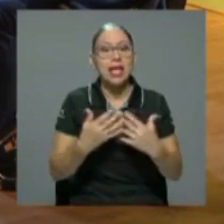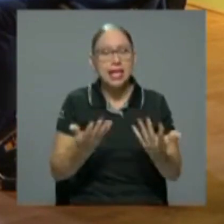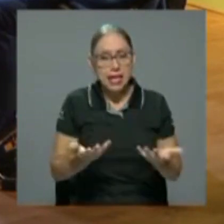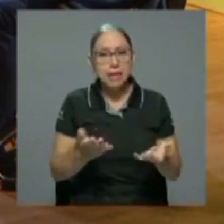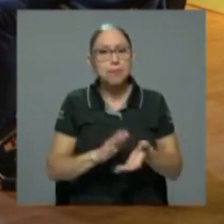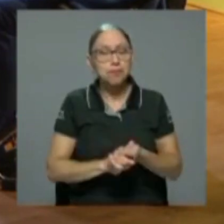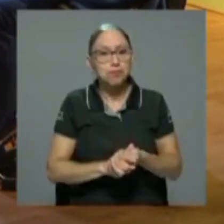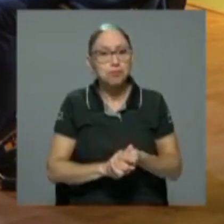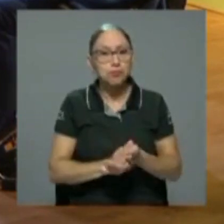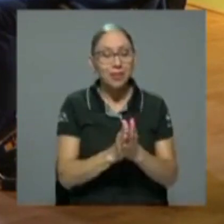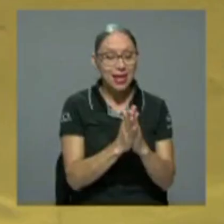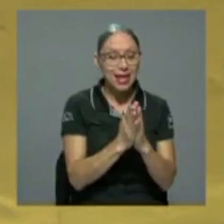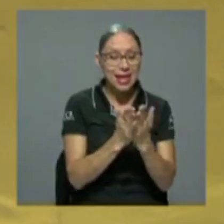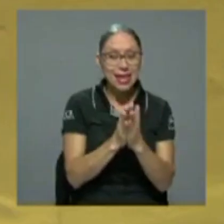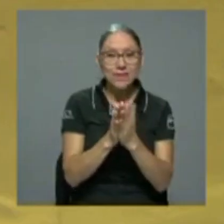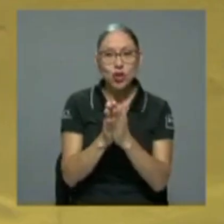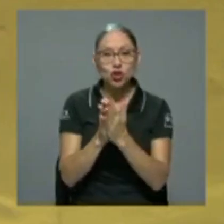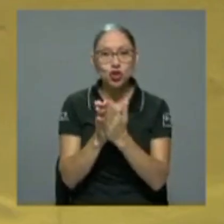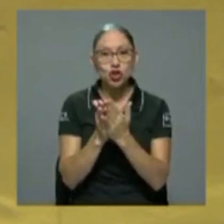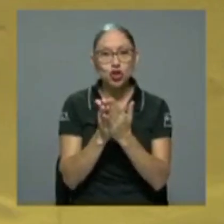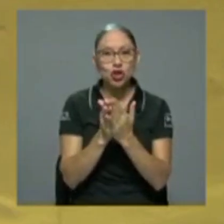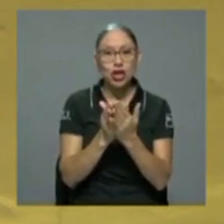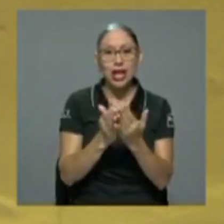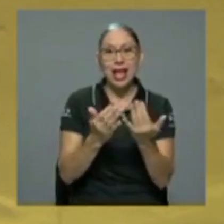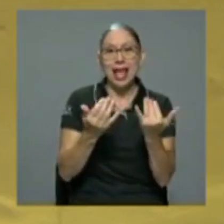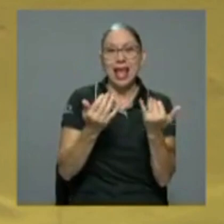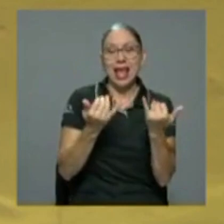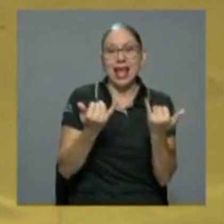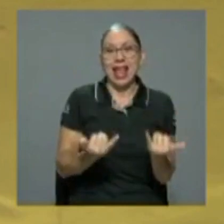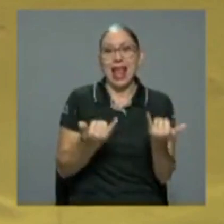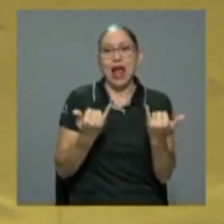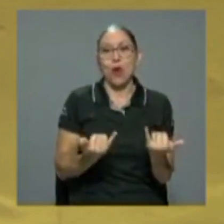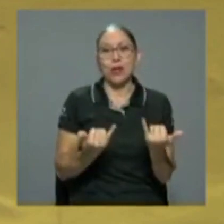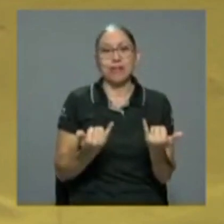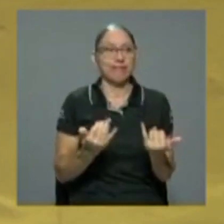los libros son en este periodo de su vida.